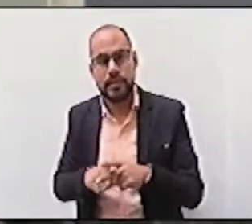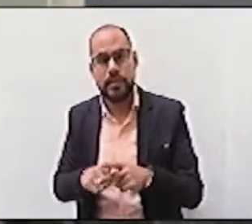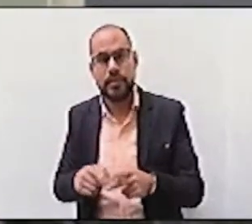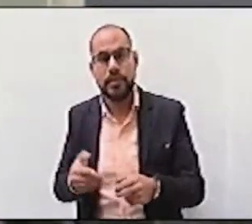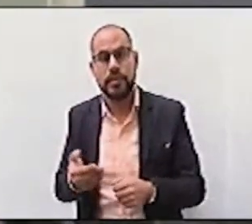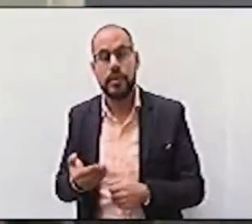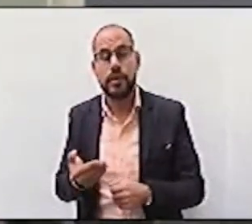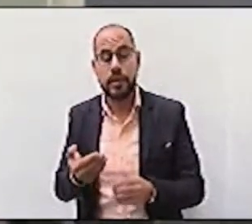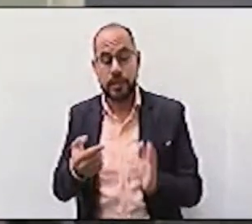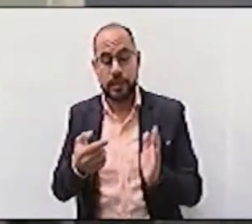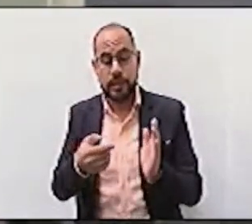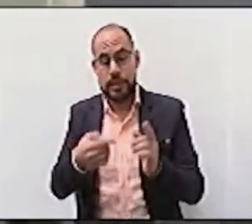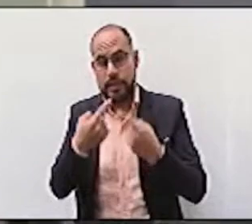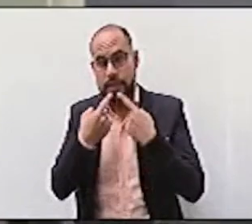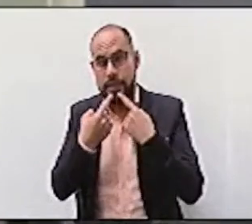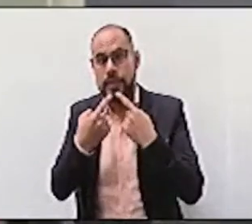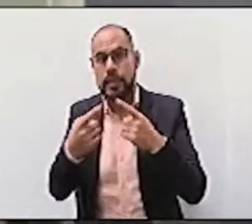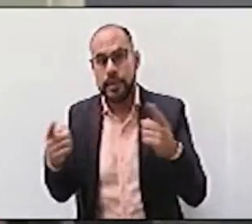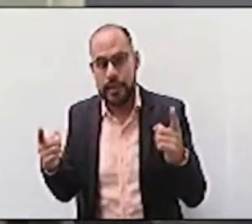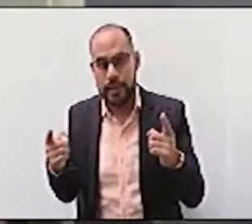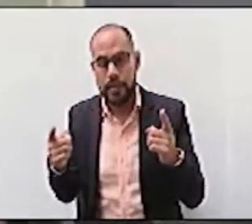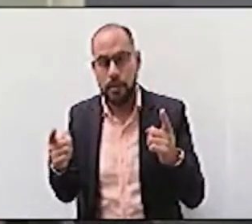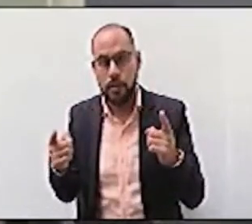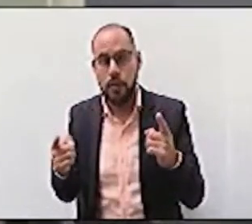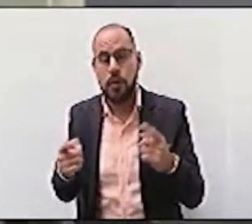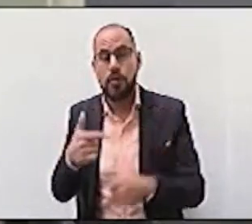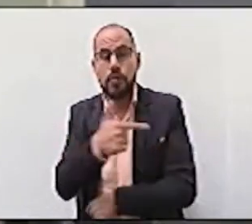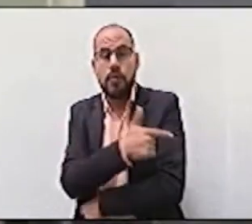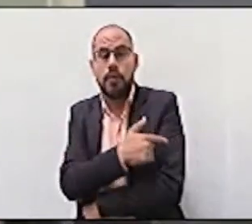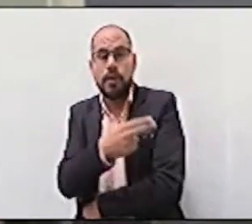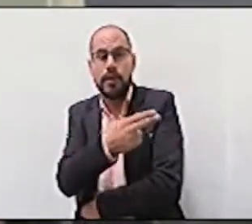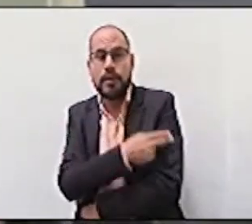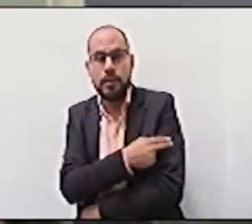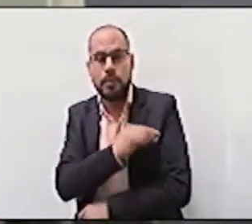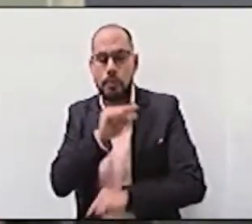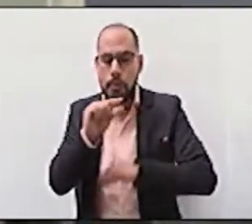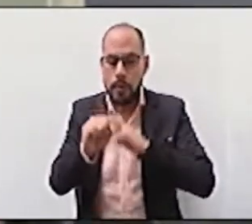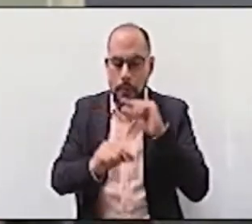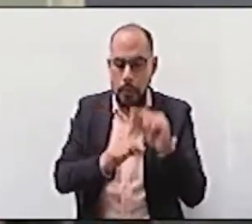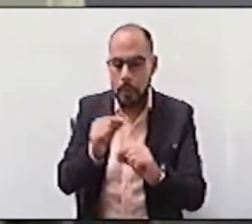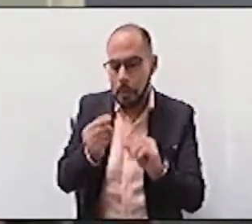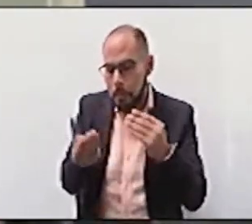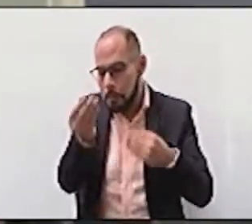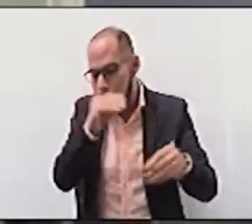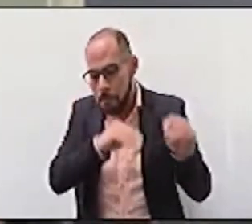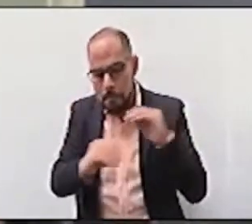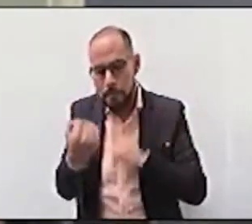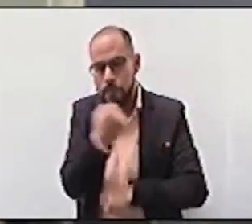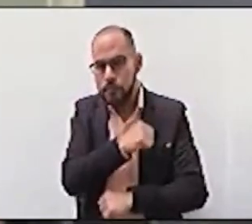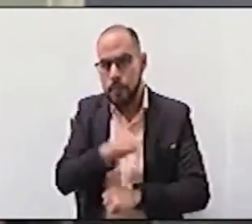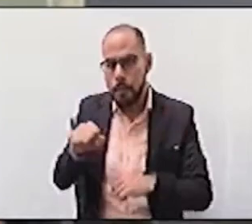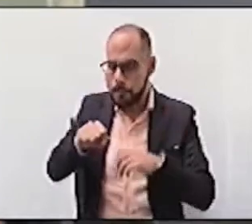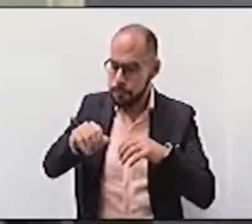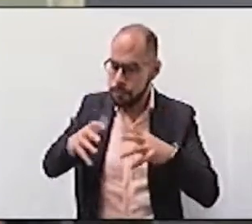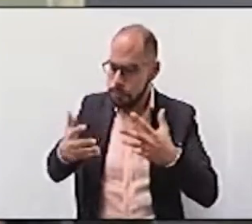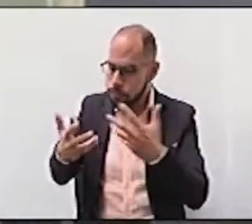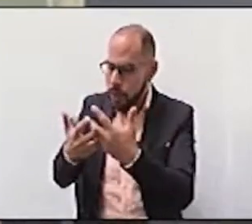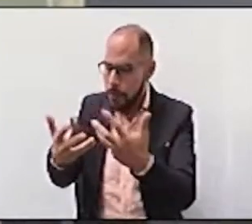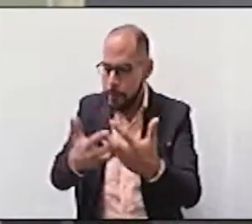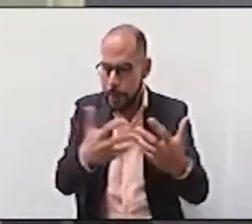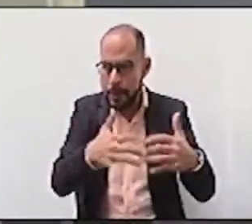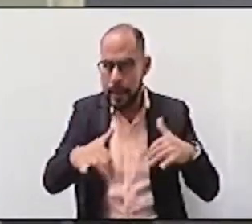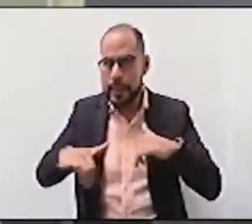presente decreto, en tanto la Guardia Nacional desarrolla su estructura, capacidades e implantación territorial,